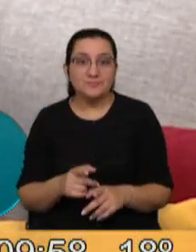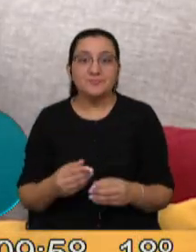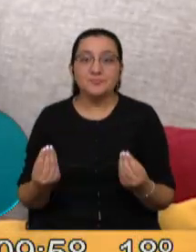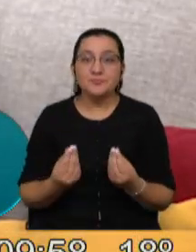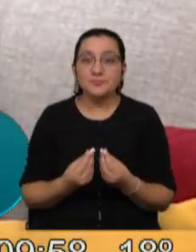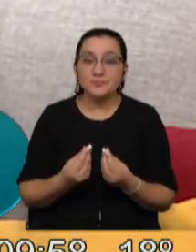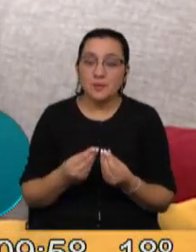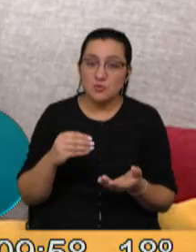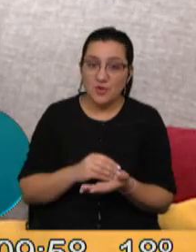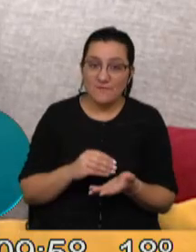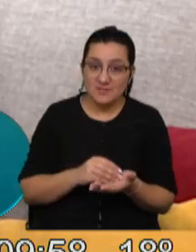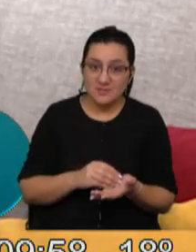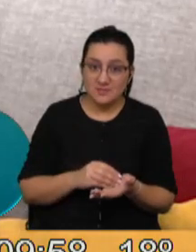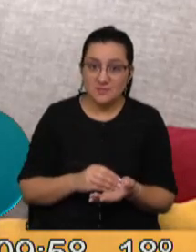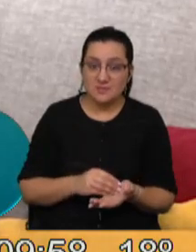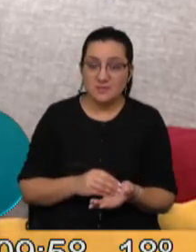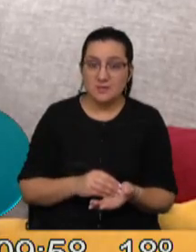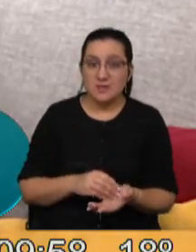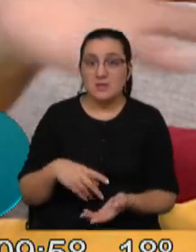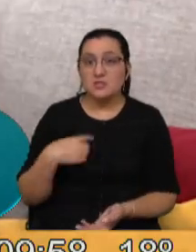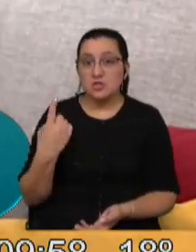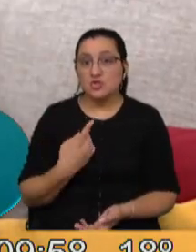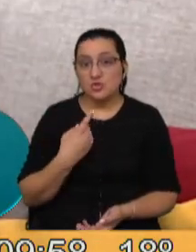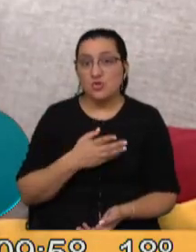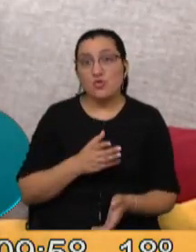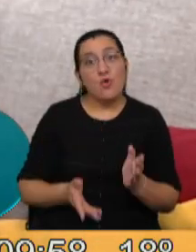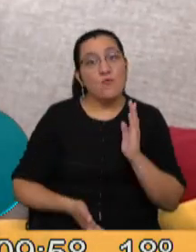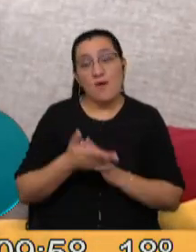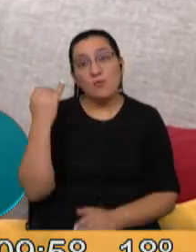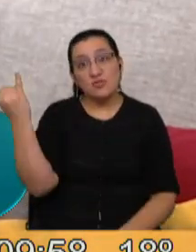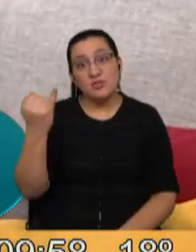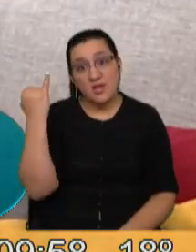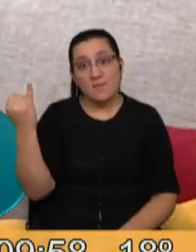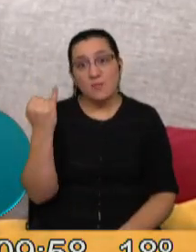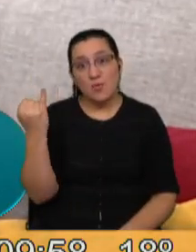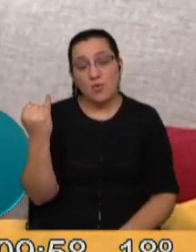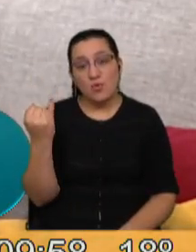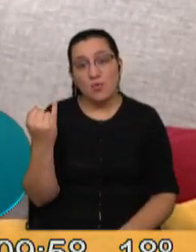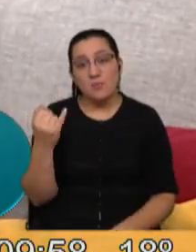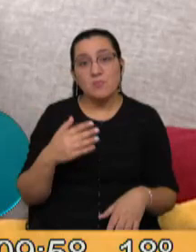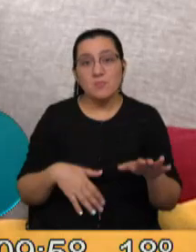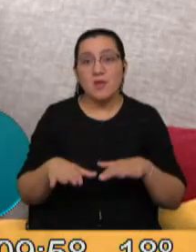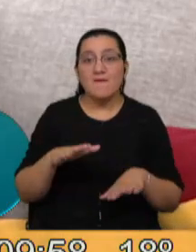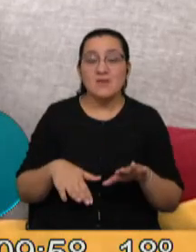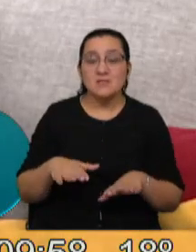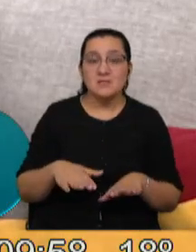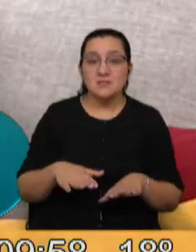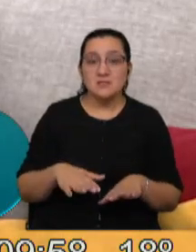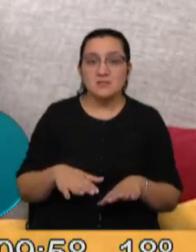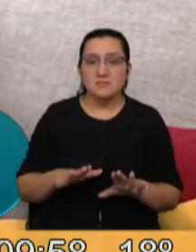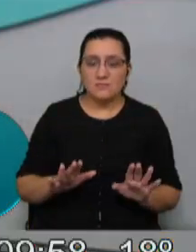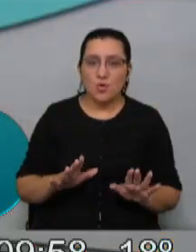veces... obviamente que si nosotros nos fuimos mucho tiempo, el perro va a tener muchos... Pero no lo vamos... Hay veces que no nuestro... No piensan en el